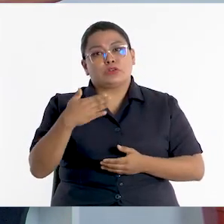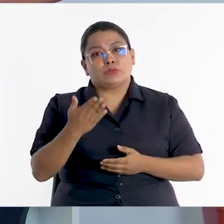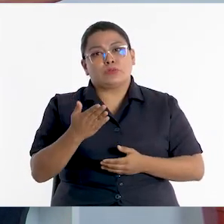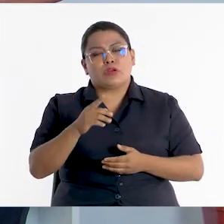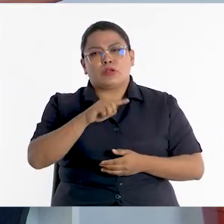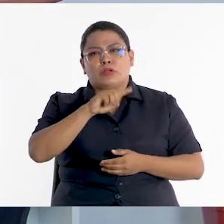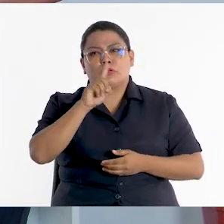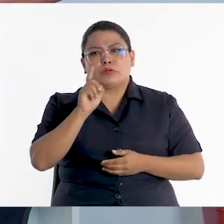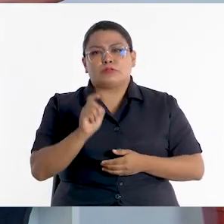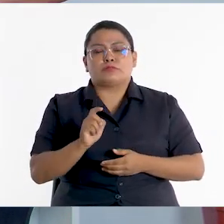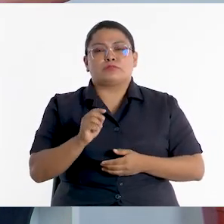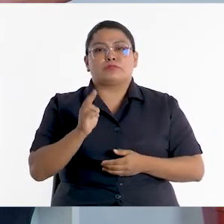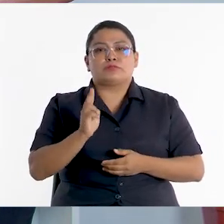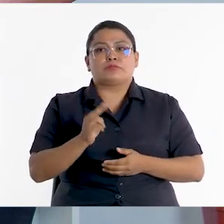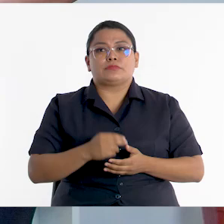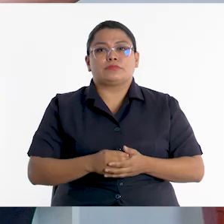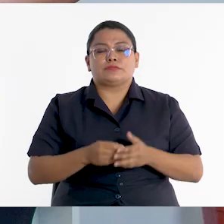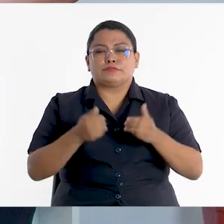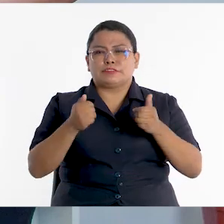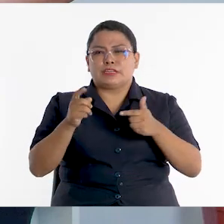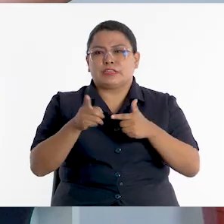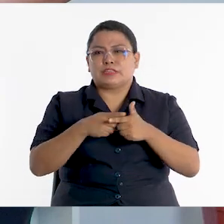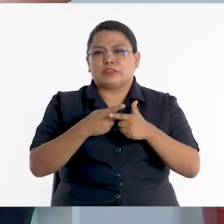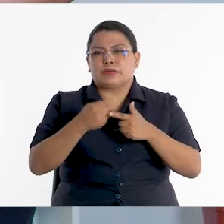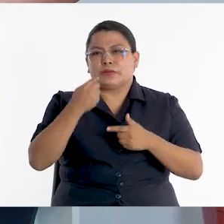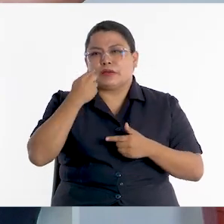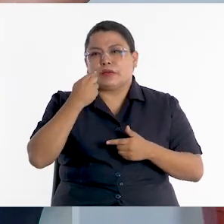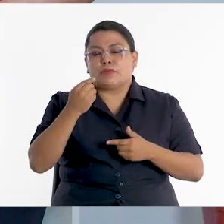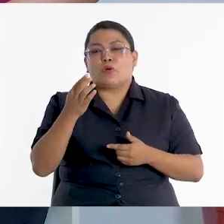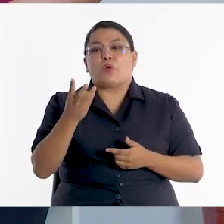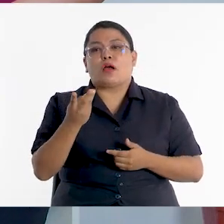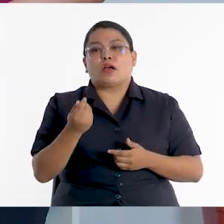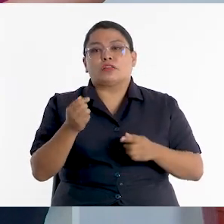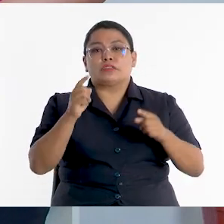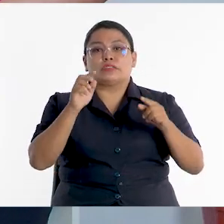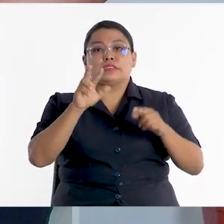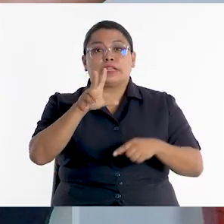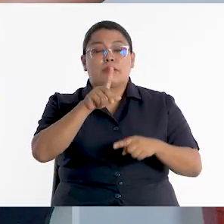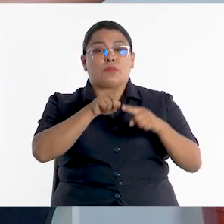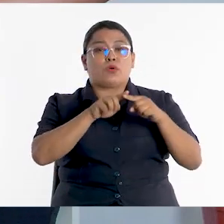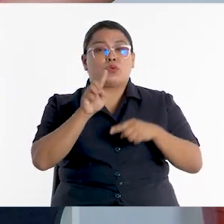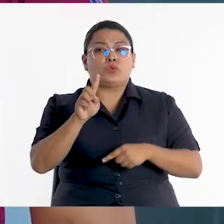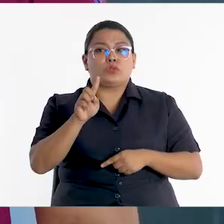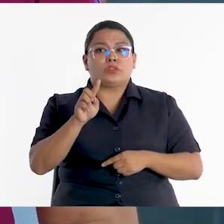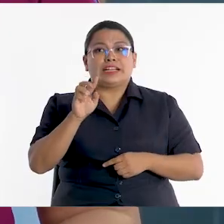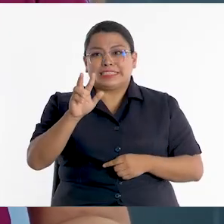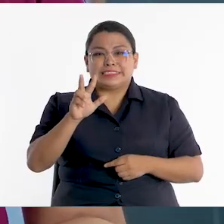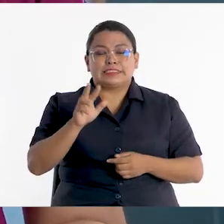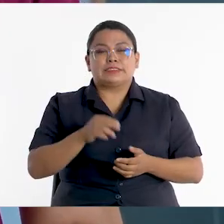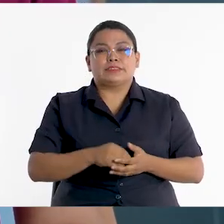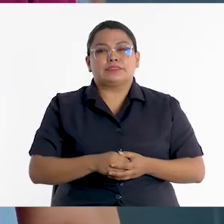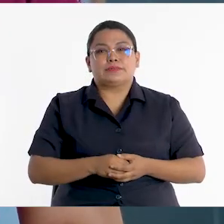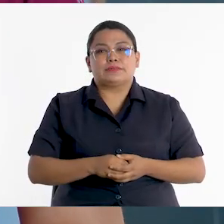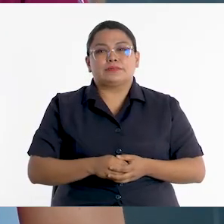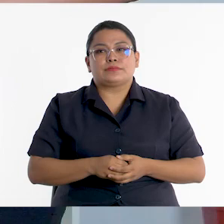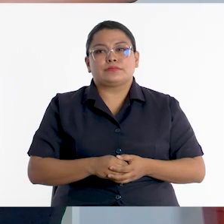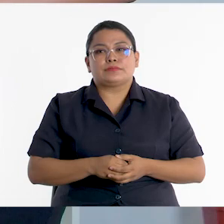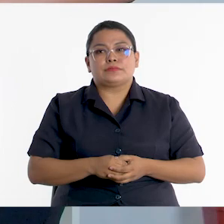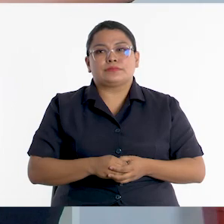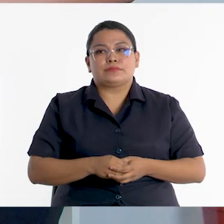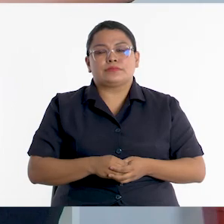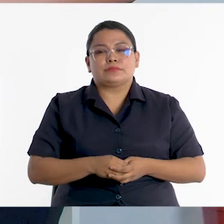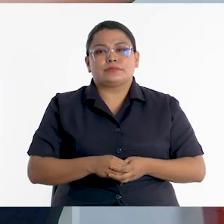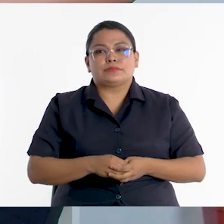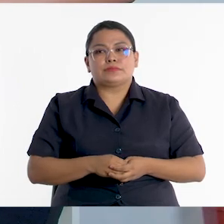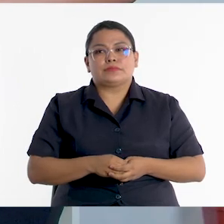me las preguntas a mí. Muy bien, entonces vamos a ver. ¿Cuánto es 3 por 1? Es 3. A ver,